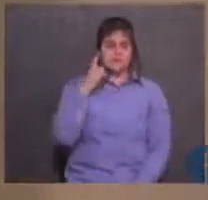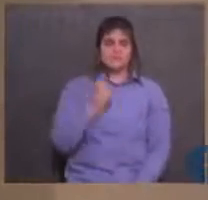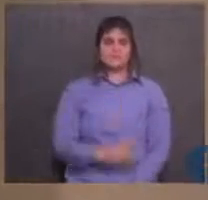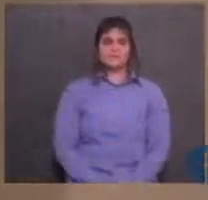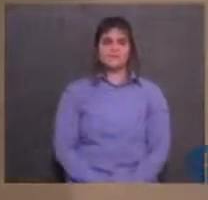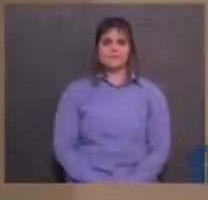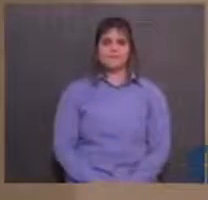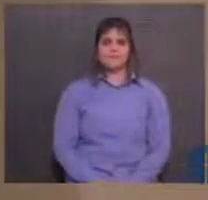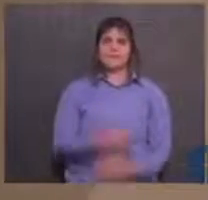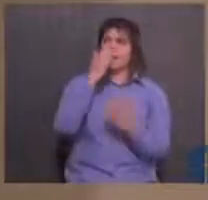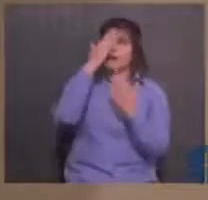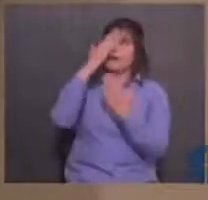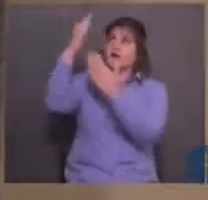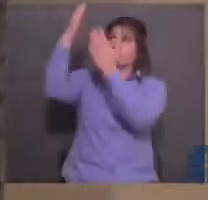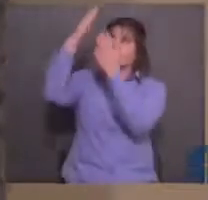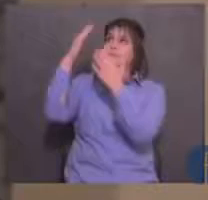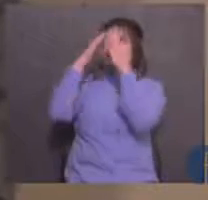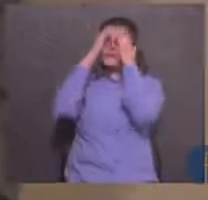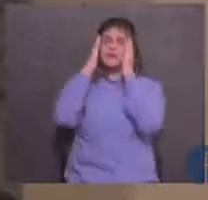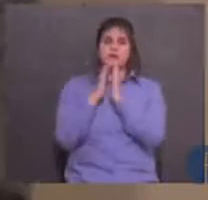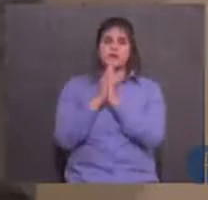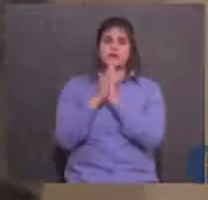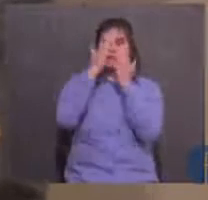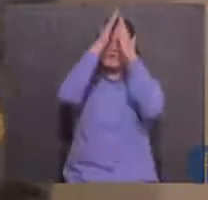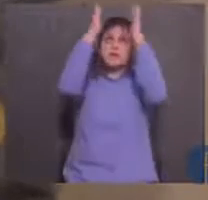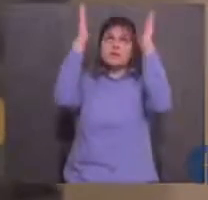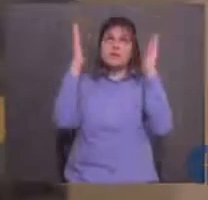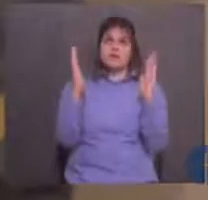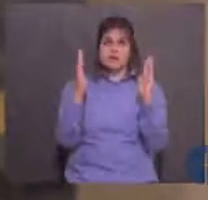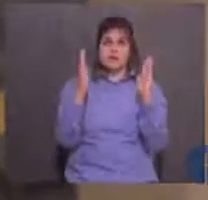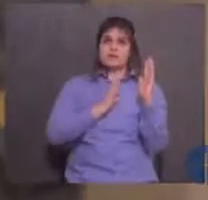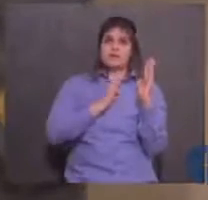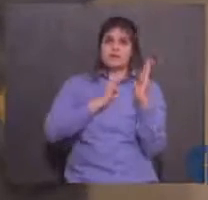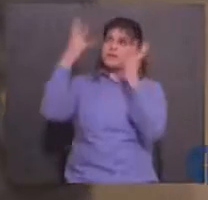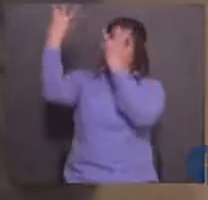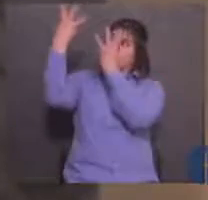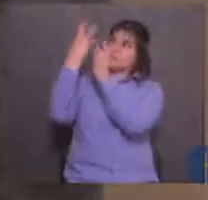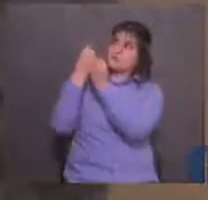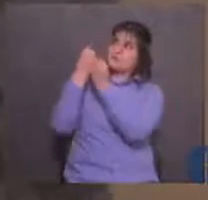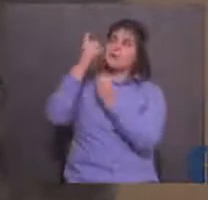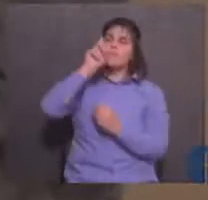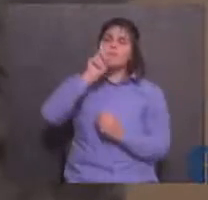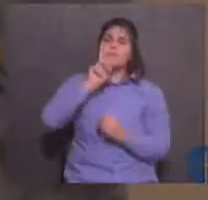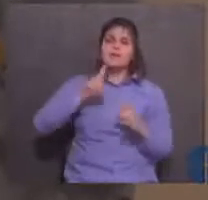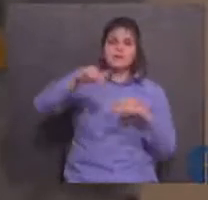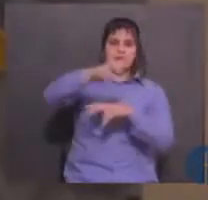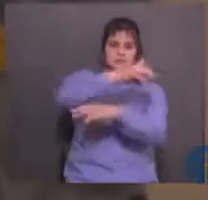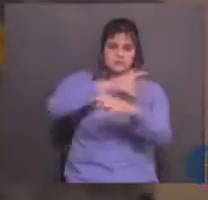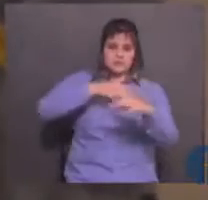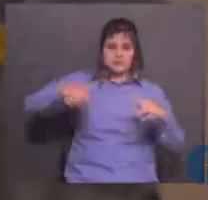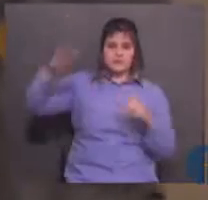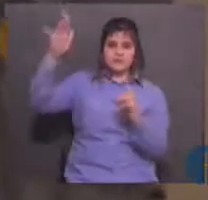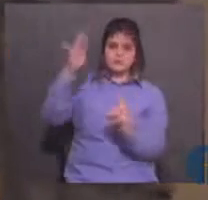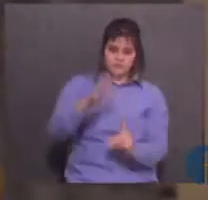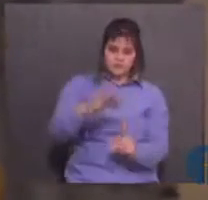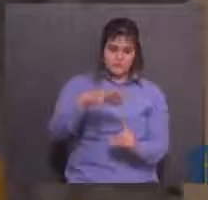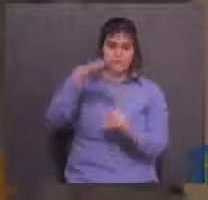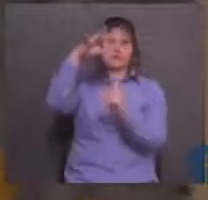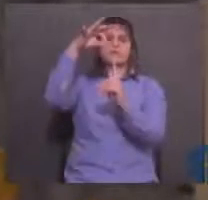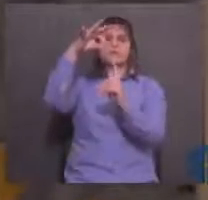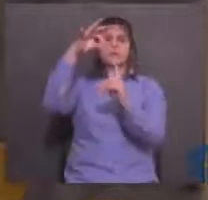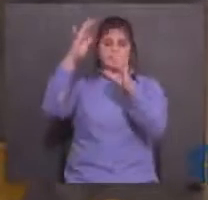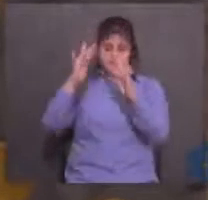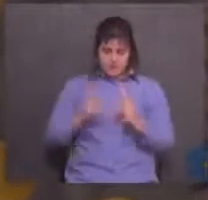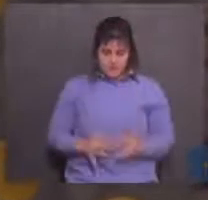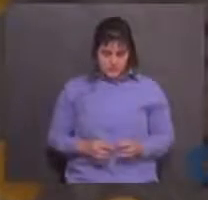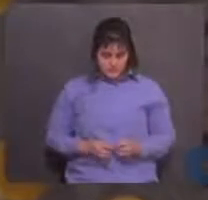Dios te salve María, llena eres de gracia. El Señor está contigo. Bendita tú eres entre todas las mujeres.